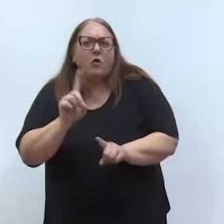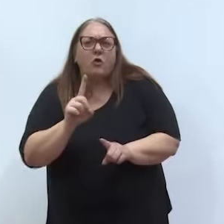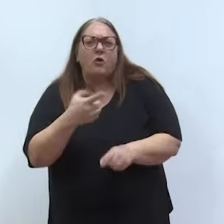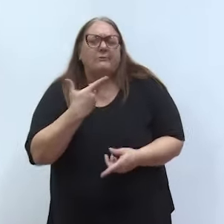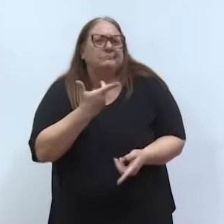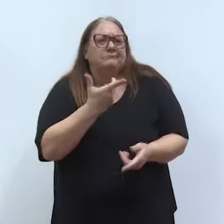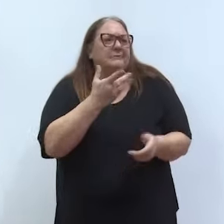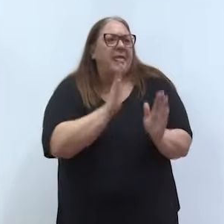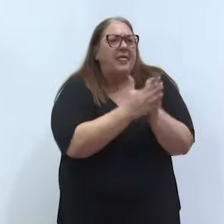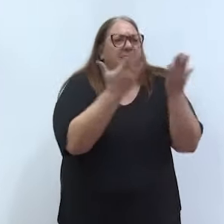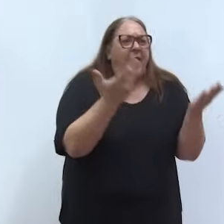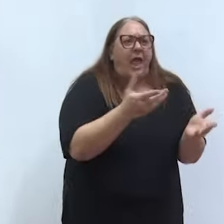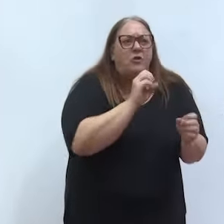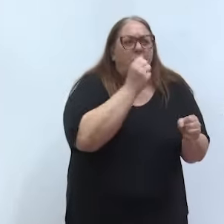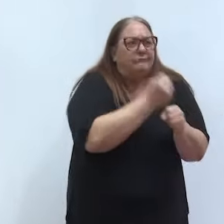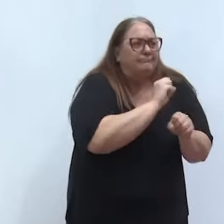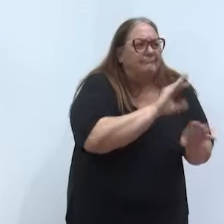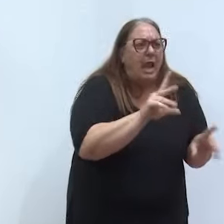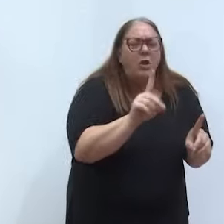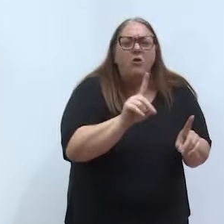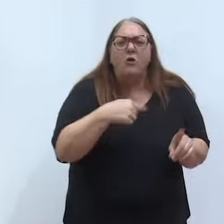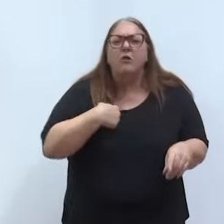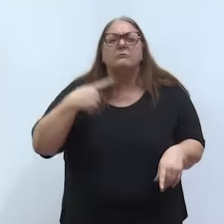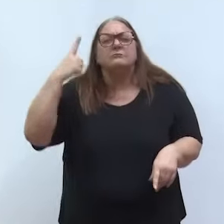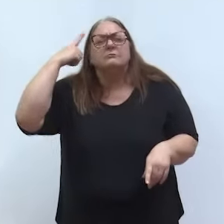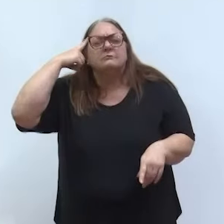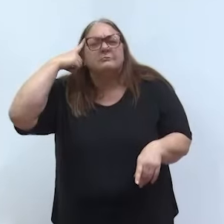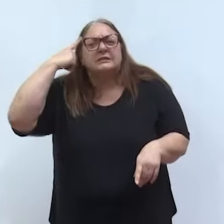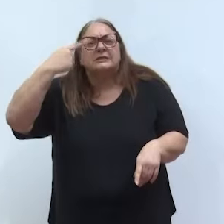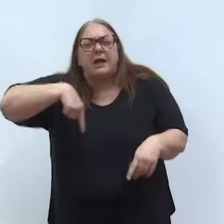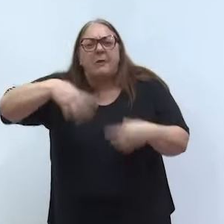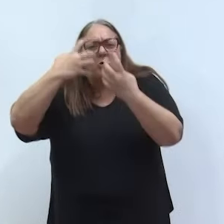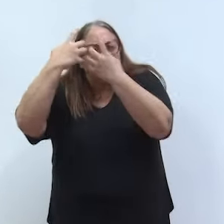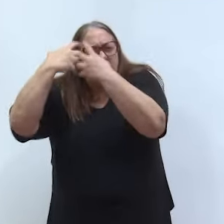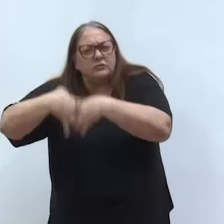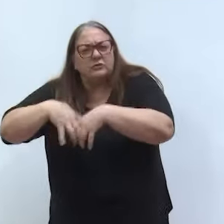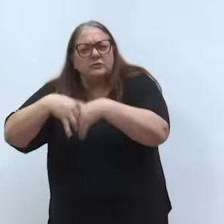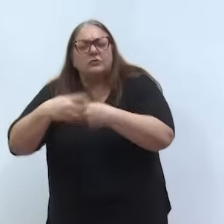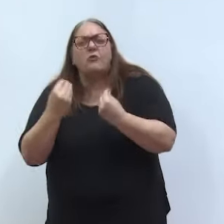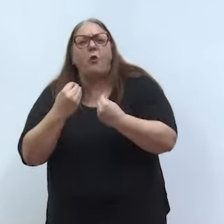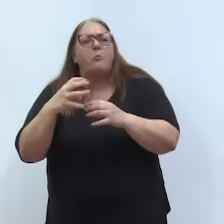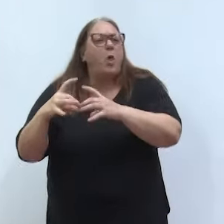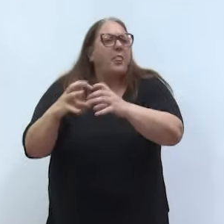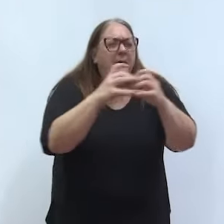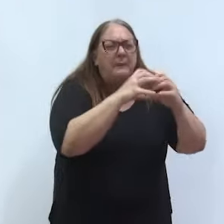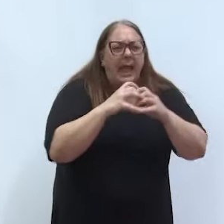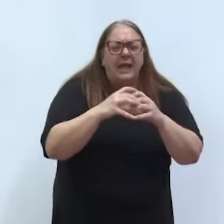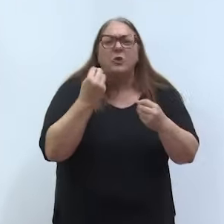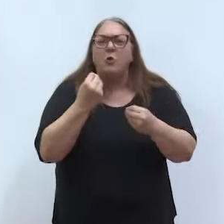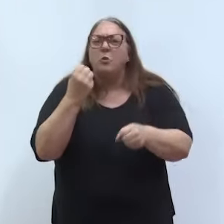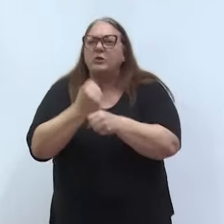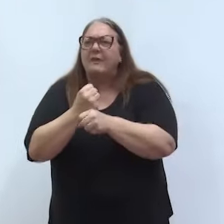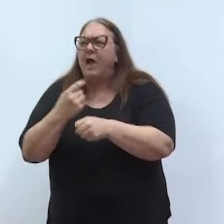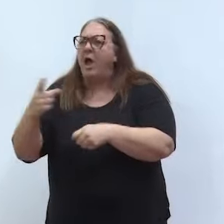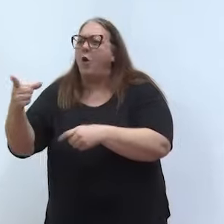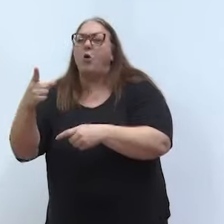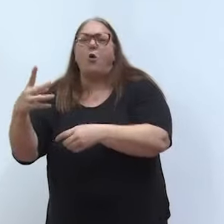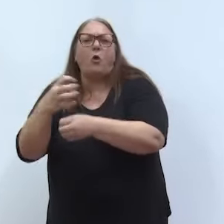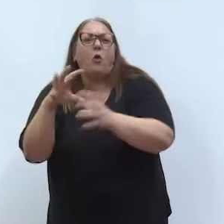mal los que queríamos otro tipo de sociedad eso hay que discutirlo hay que debatirlo y hay que consensuar